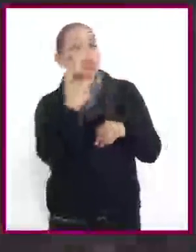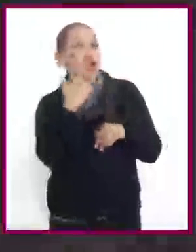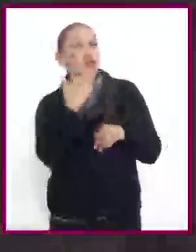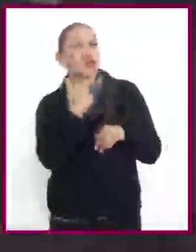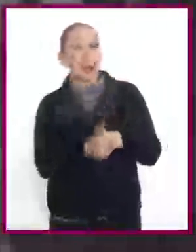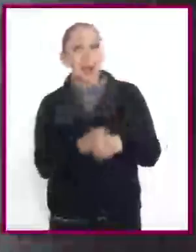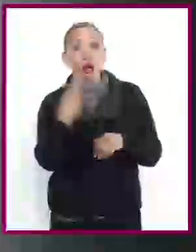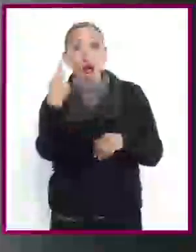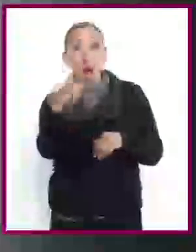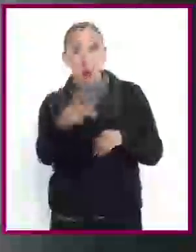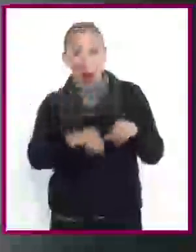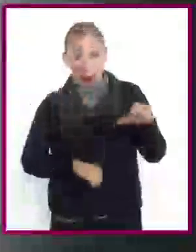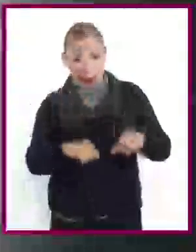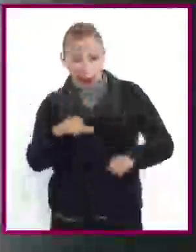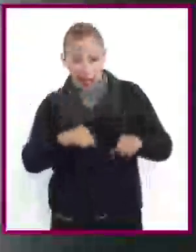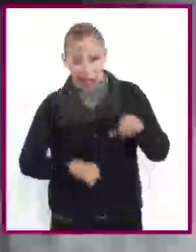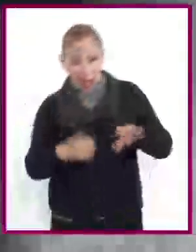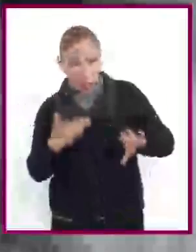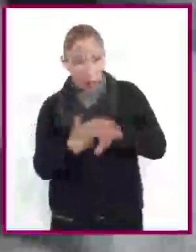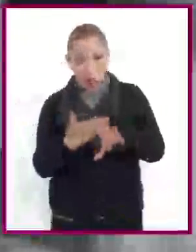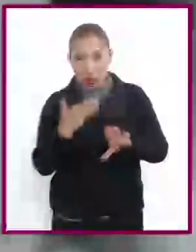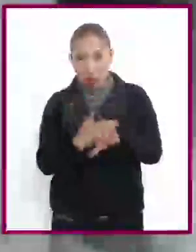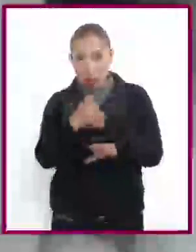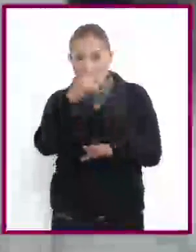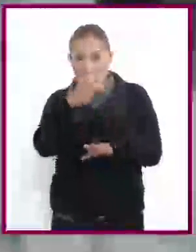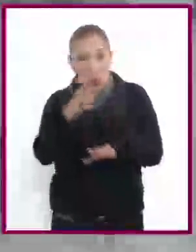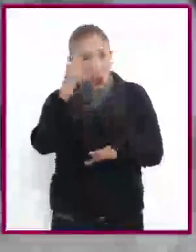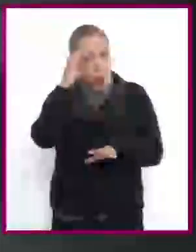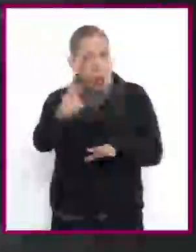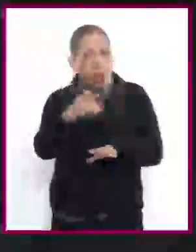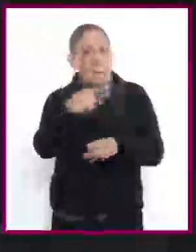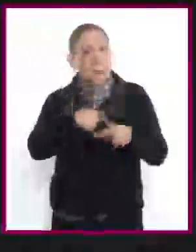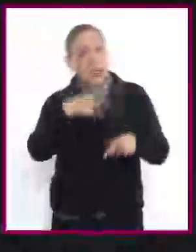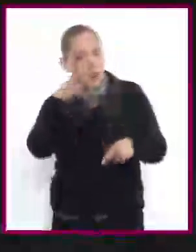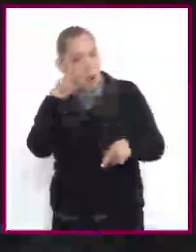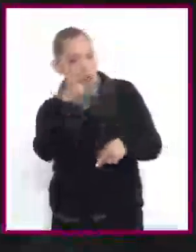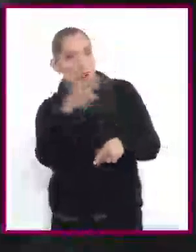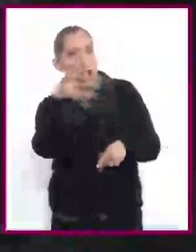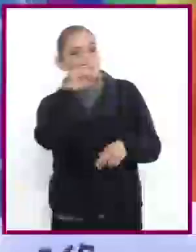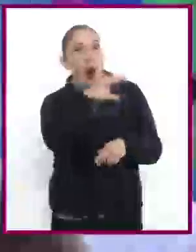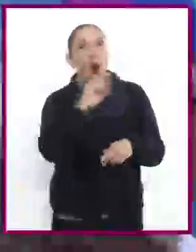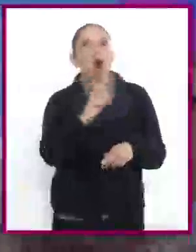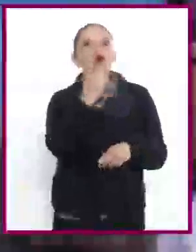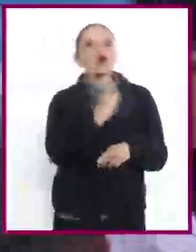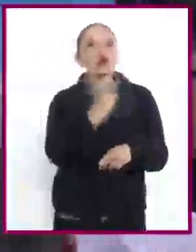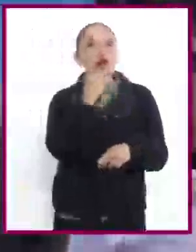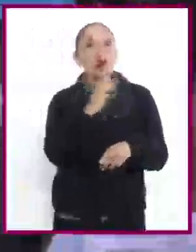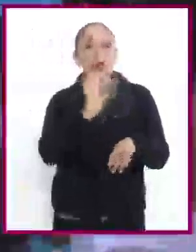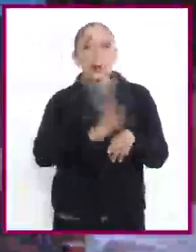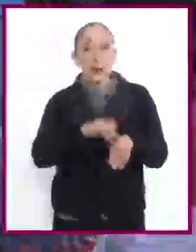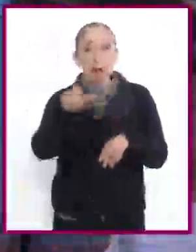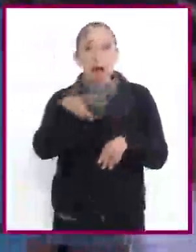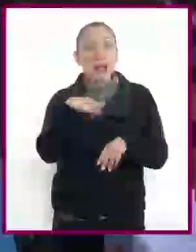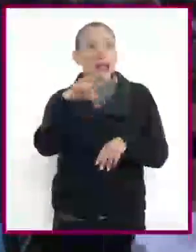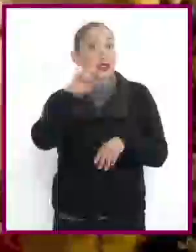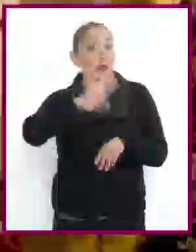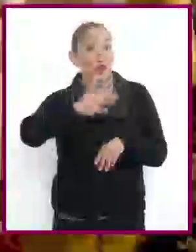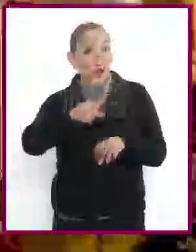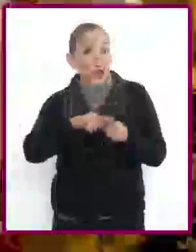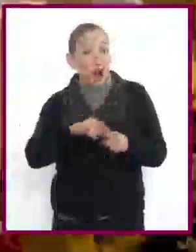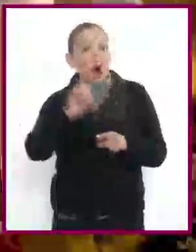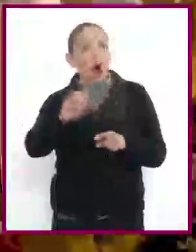muerte. Ejemplo, Ku Klux Klan. Es un grupo formado en el siglo XIX que predica que la raza blanca